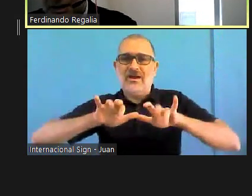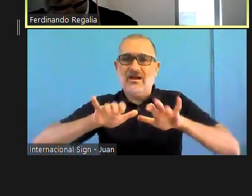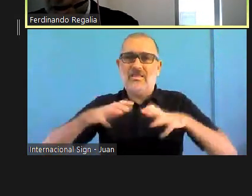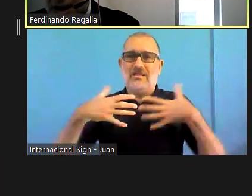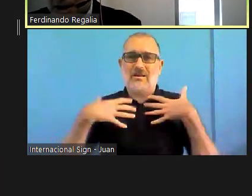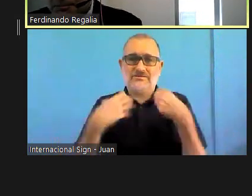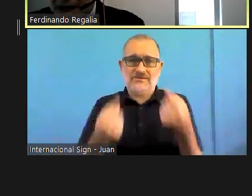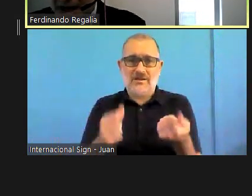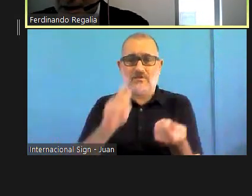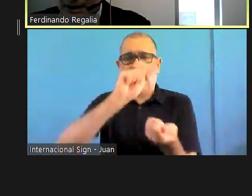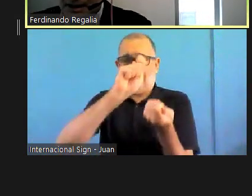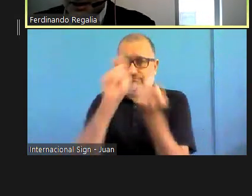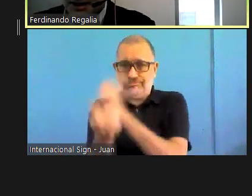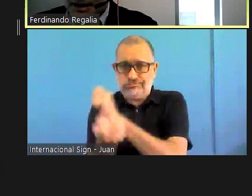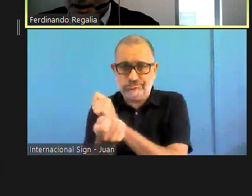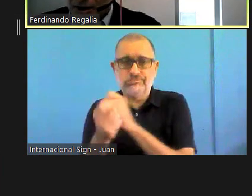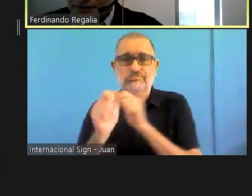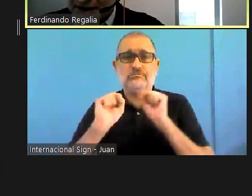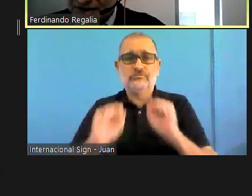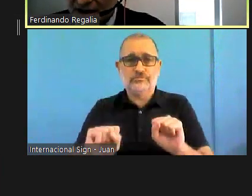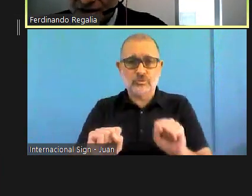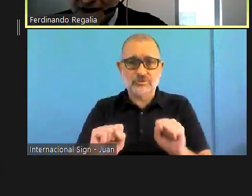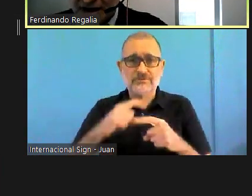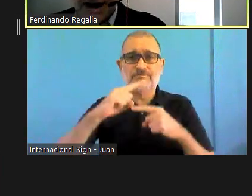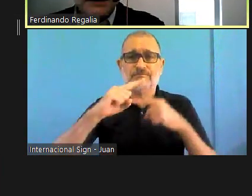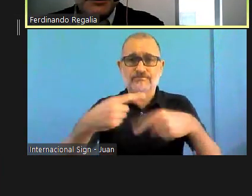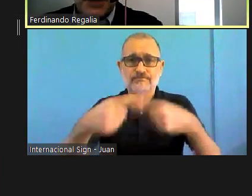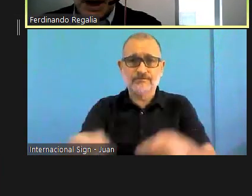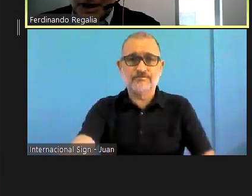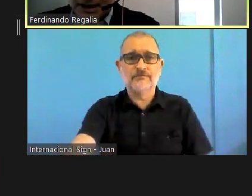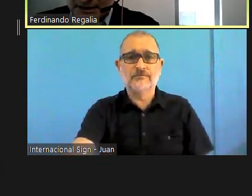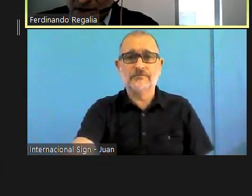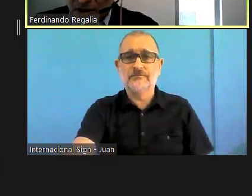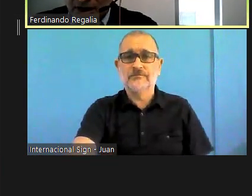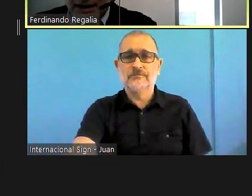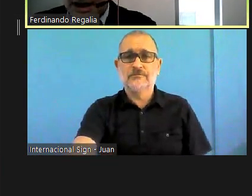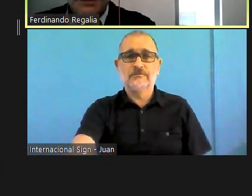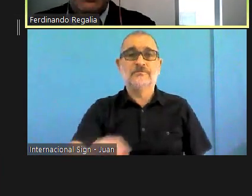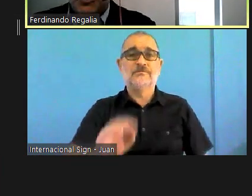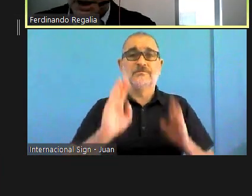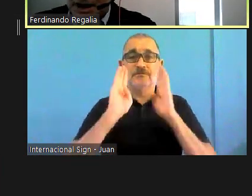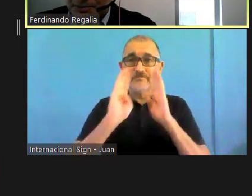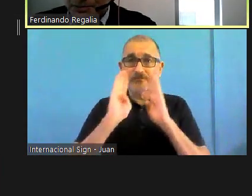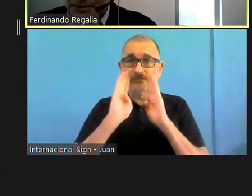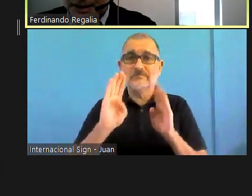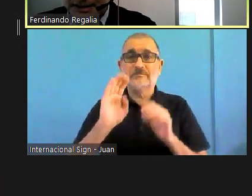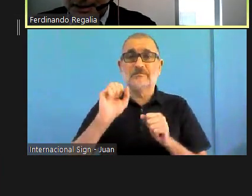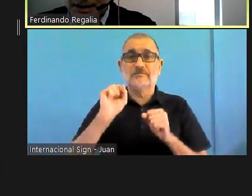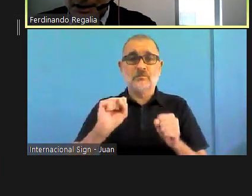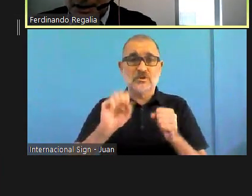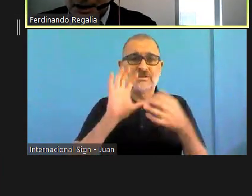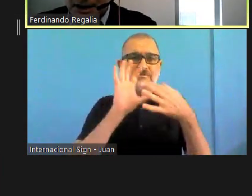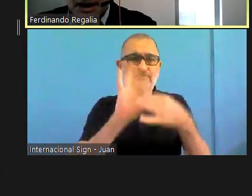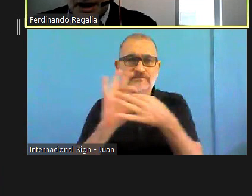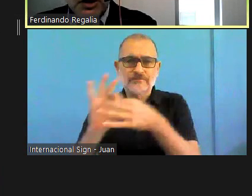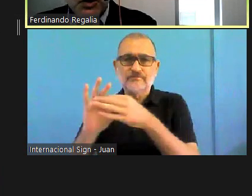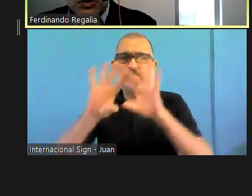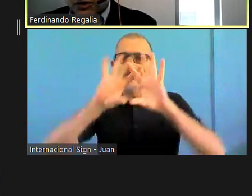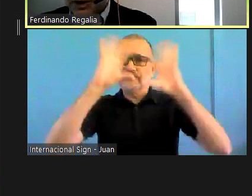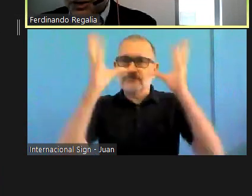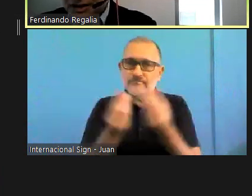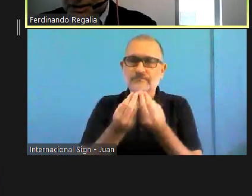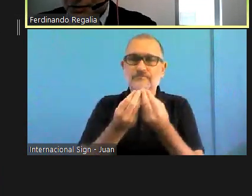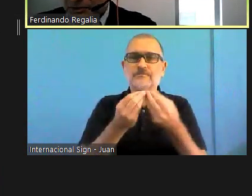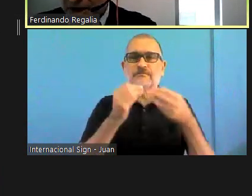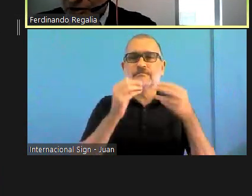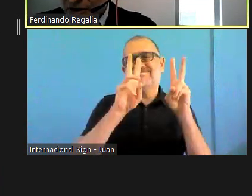tienen requisitos para la transformación digital, recetas digitales, y son cambios que pueden llegar a ser permanentes o probablemente pasan a ser